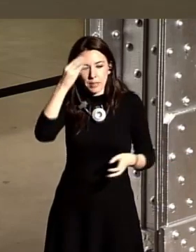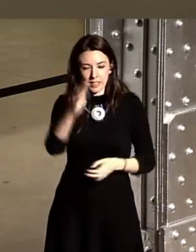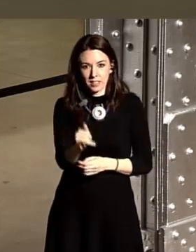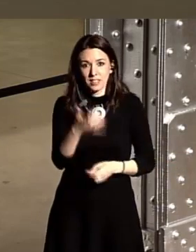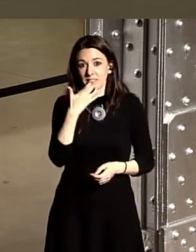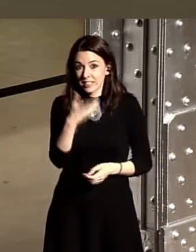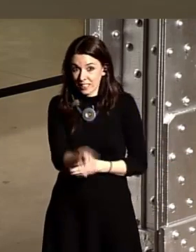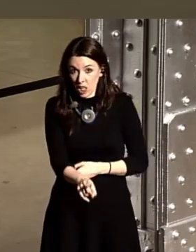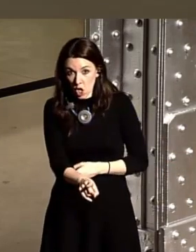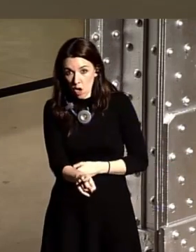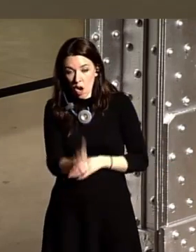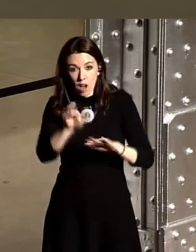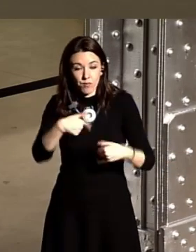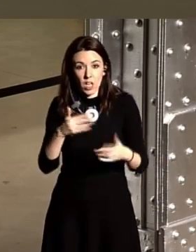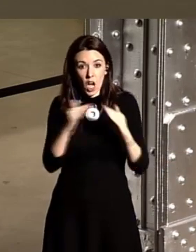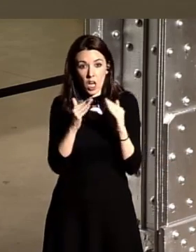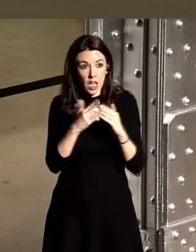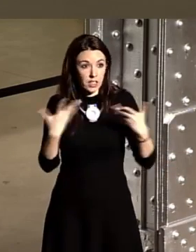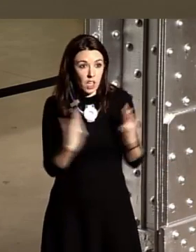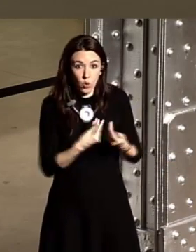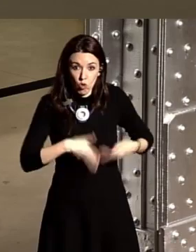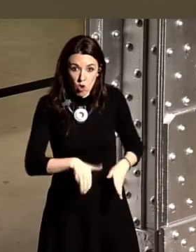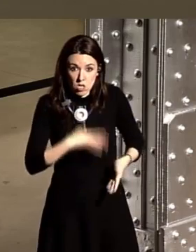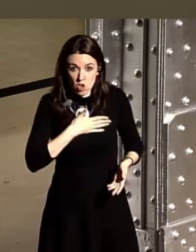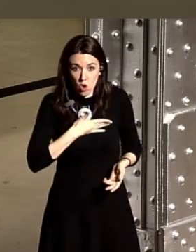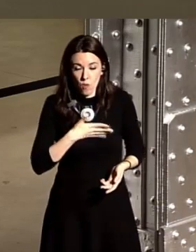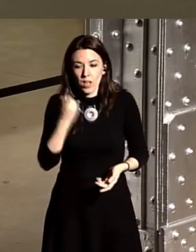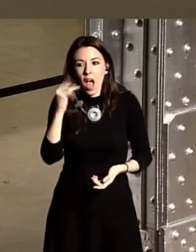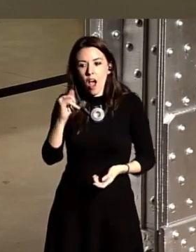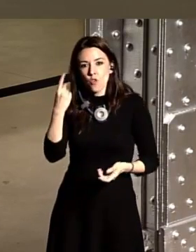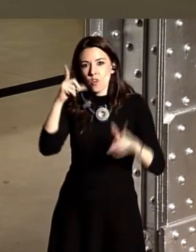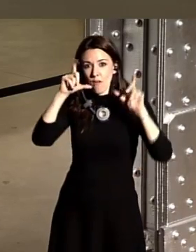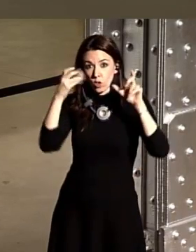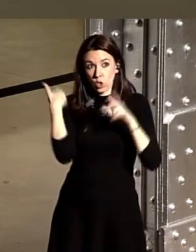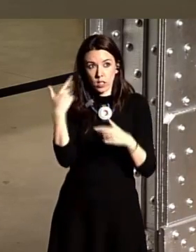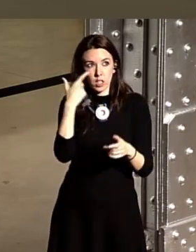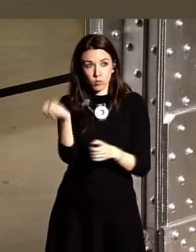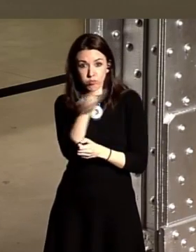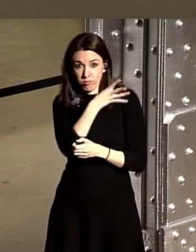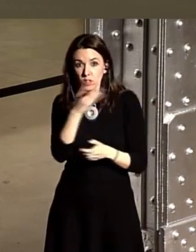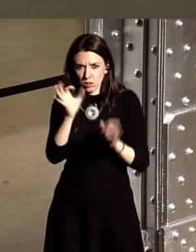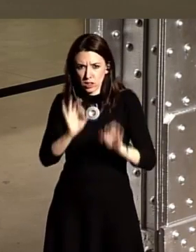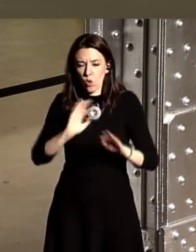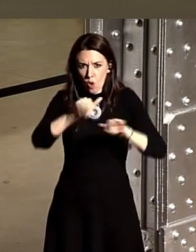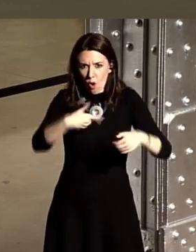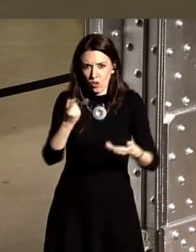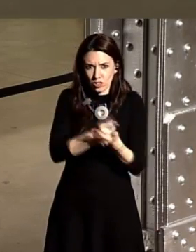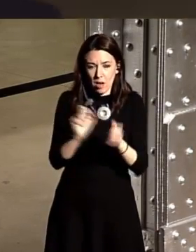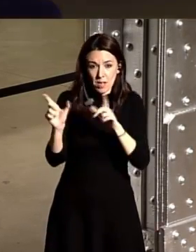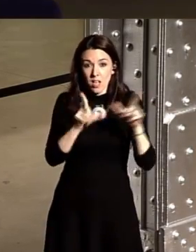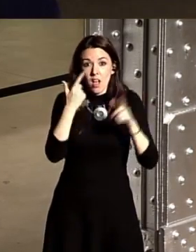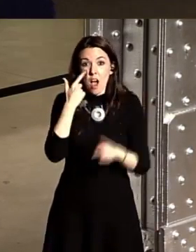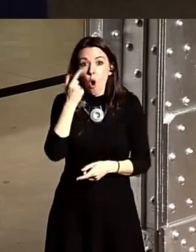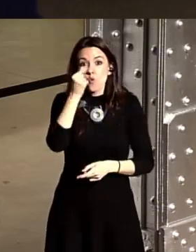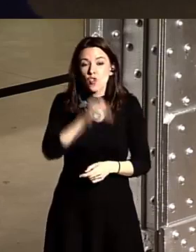si no, me quedaría en casa con mi niño, ¿no? Hay una foto que ha salido antes, seguramente volverá, que os fijaréis que es un